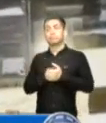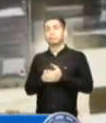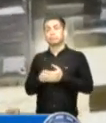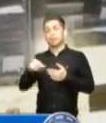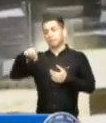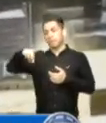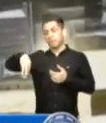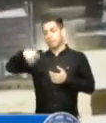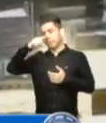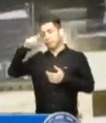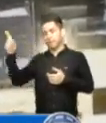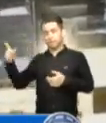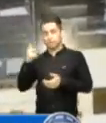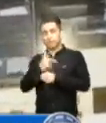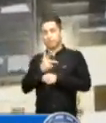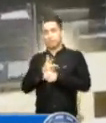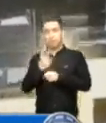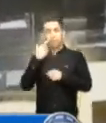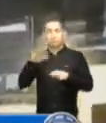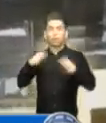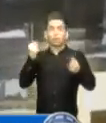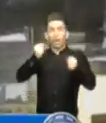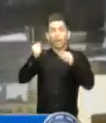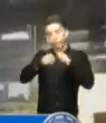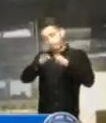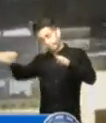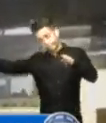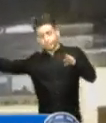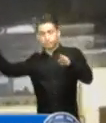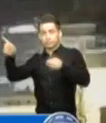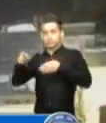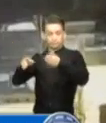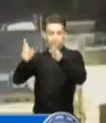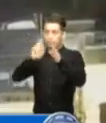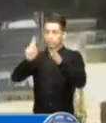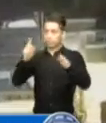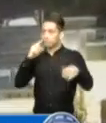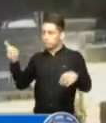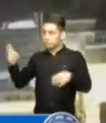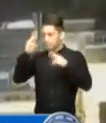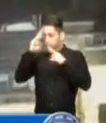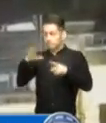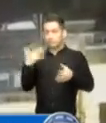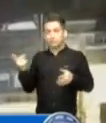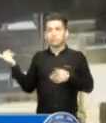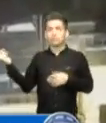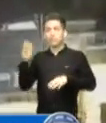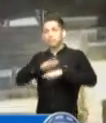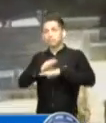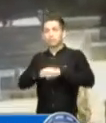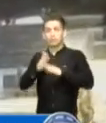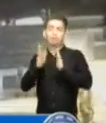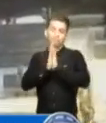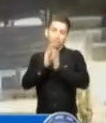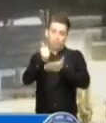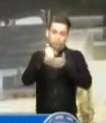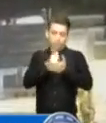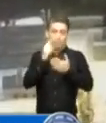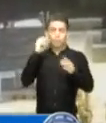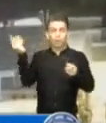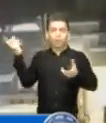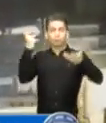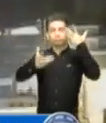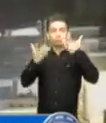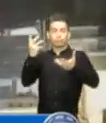Guatemala ha iniciado desvíos vehiculares. Le solicitamos el respeto a la señalización y su total colaboración para las unidades